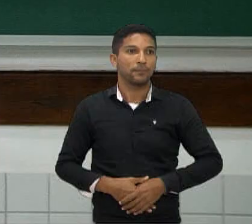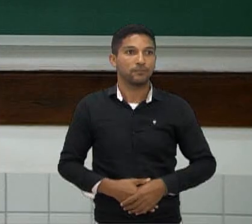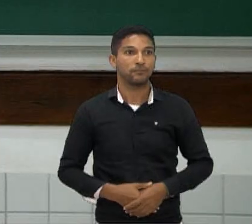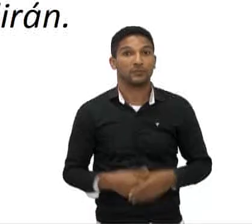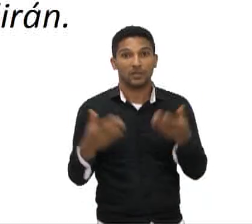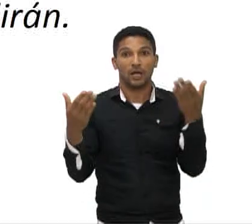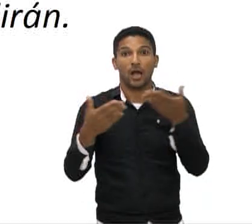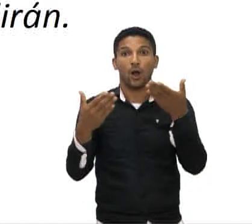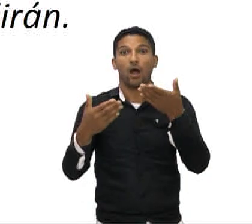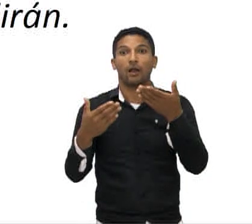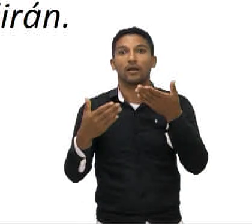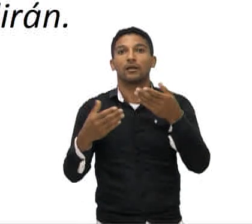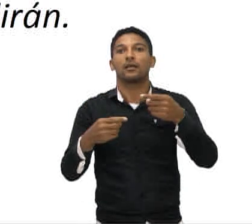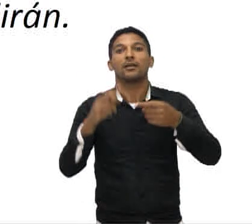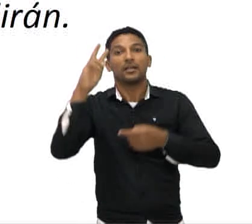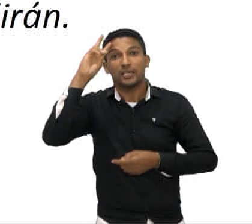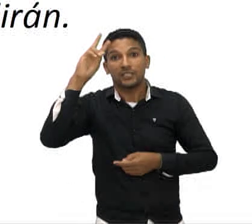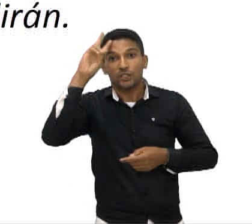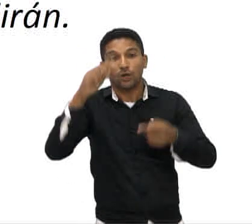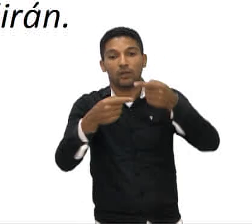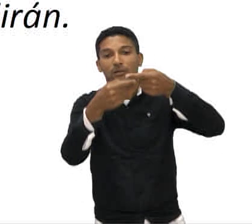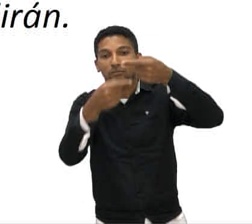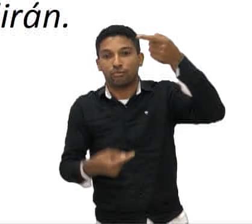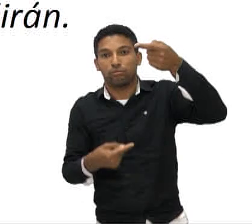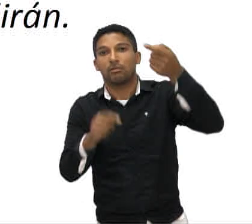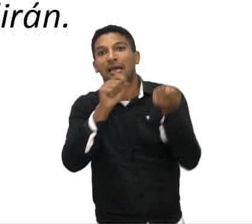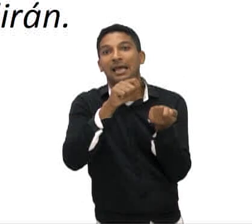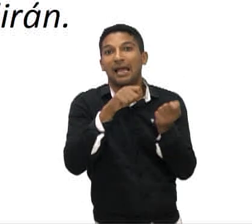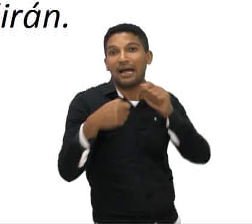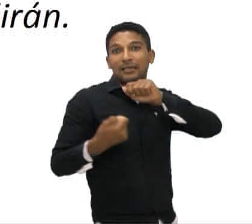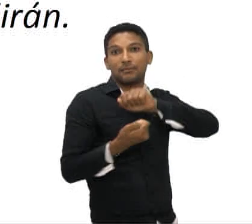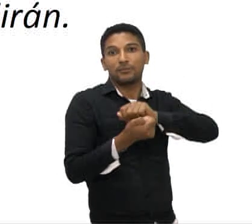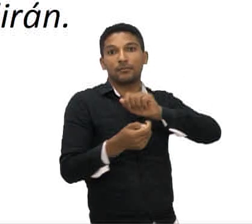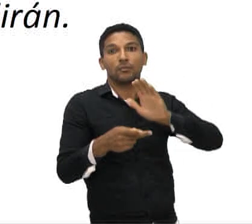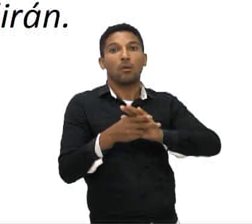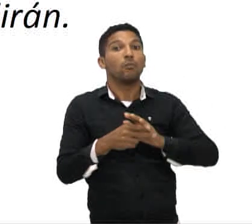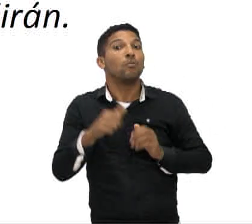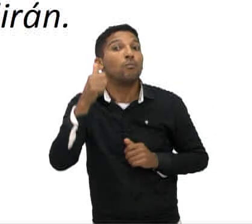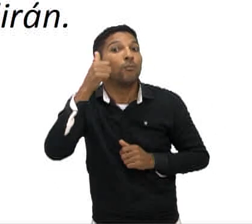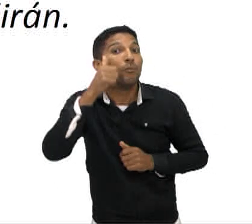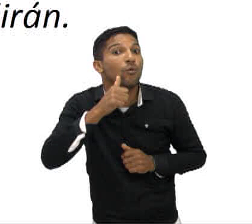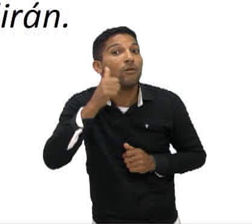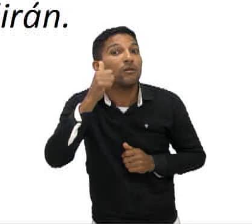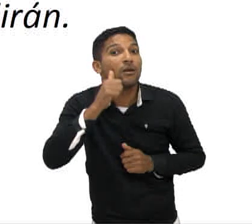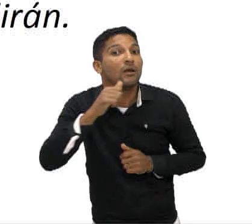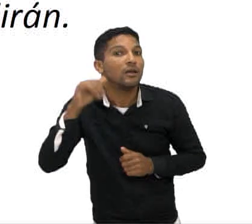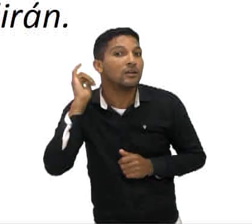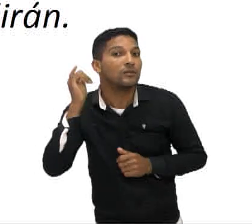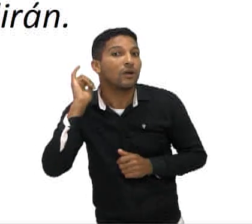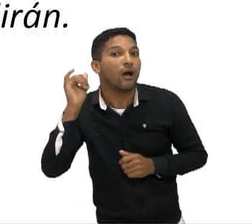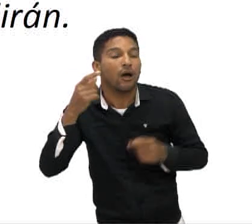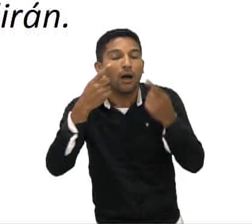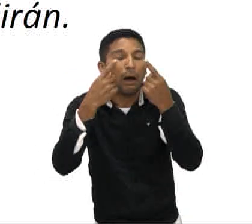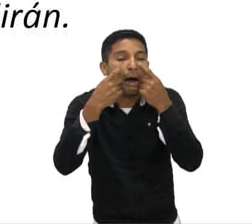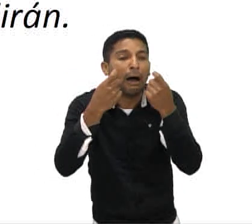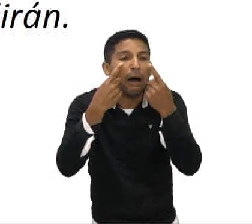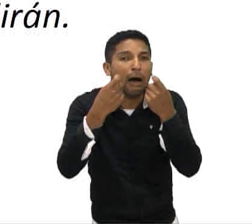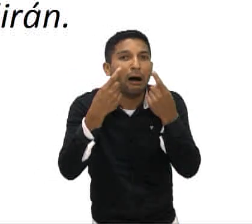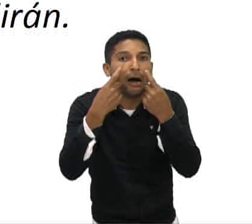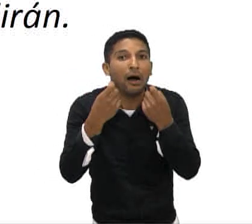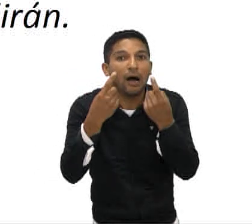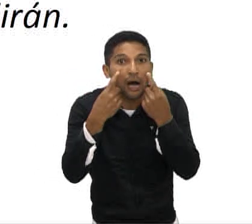Fragmentos de una versión de La Llorona. Primera versión. Cuenta la leyenda que hubo una